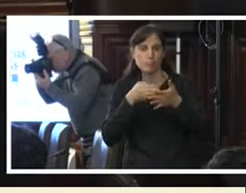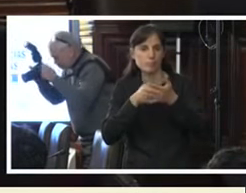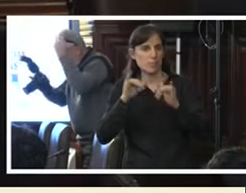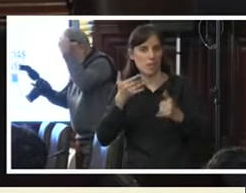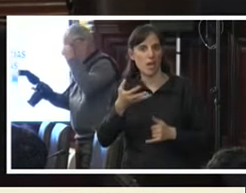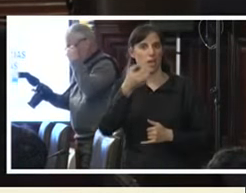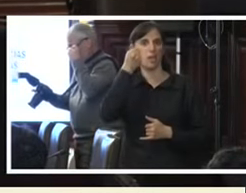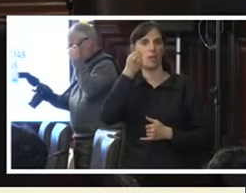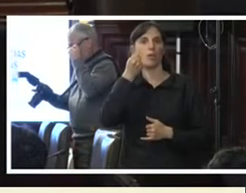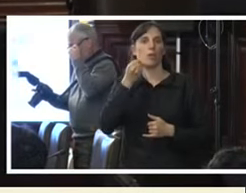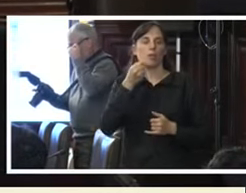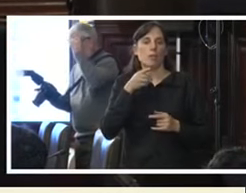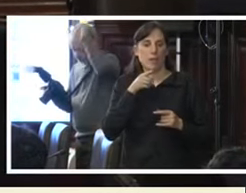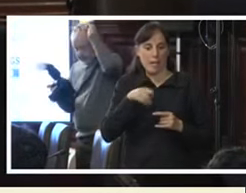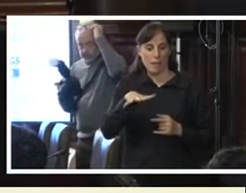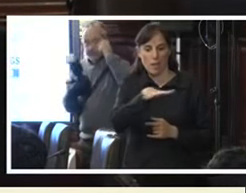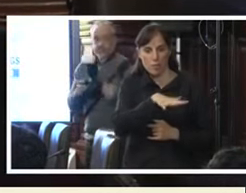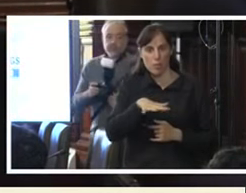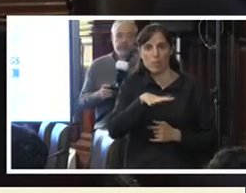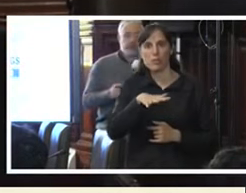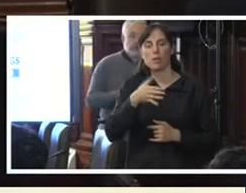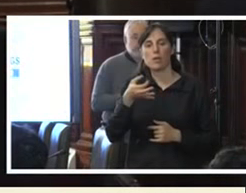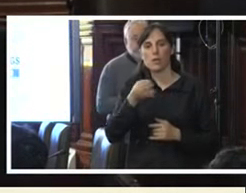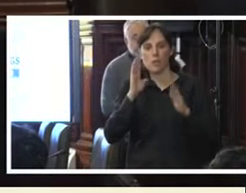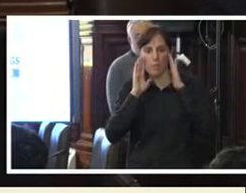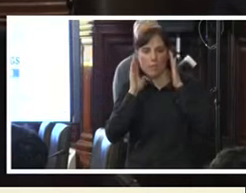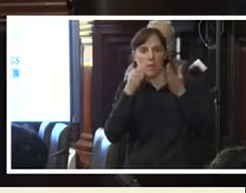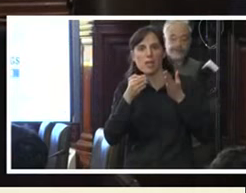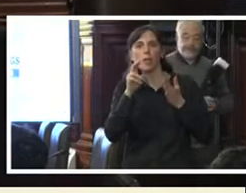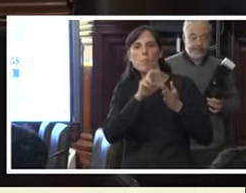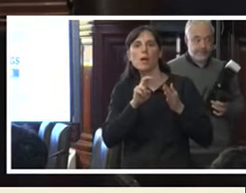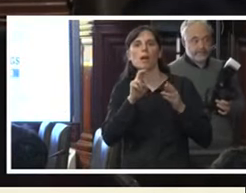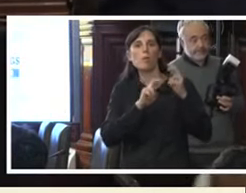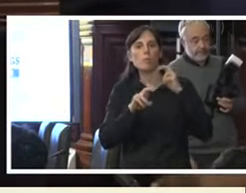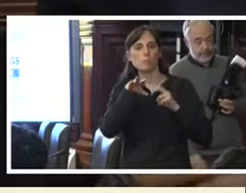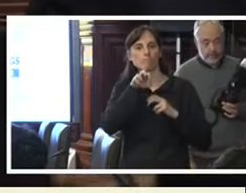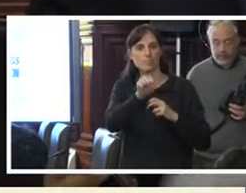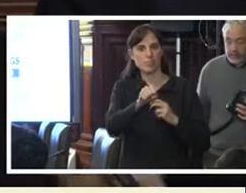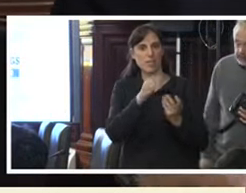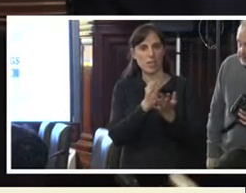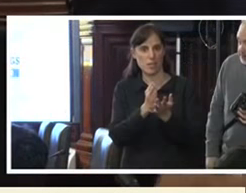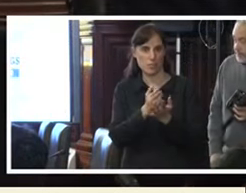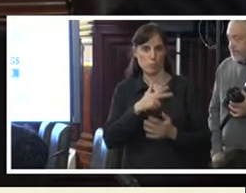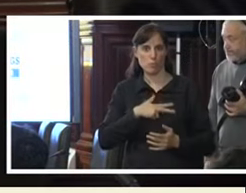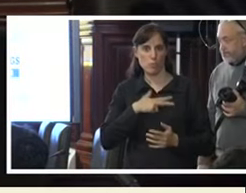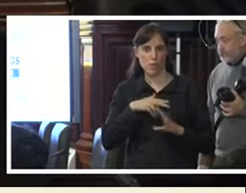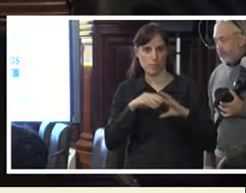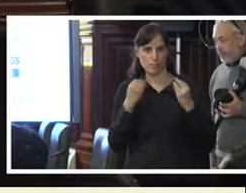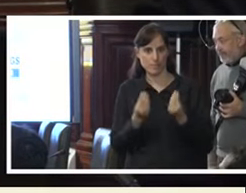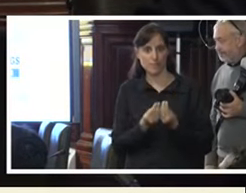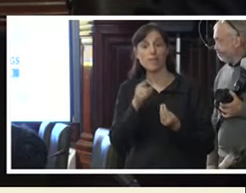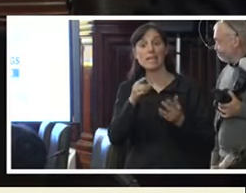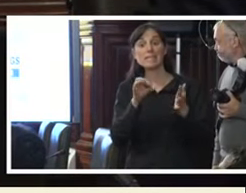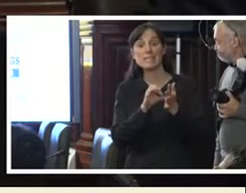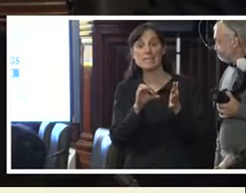enfrentan estas poblaciones para asegurar una protección plena de derechos por parte de nuestros estados el sistema